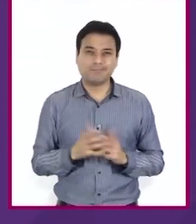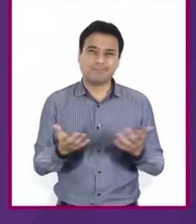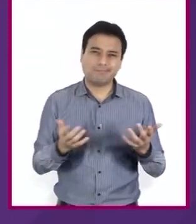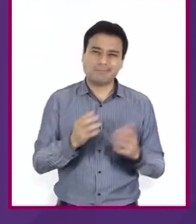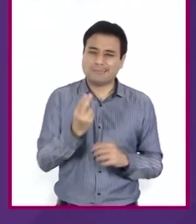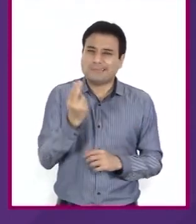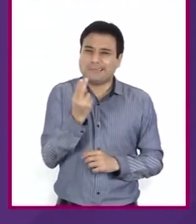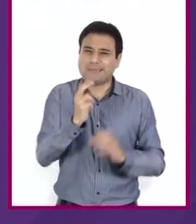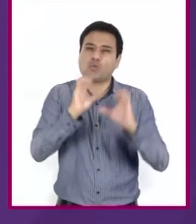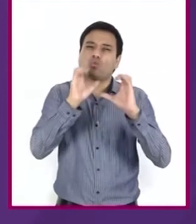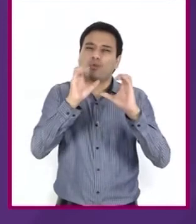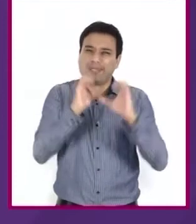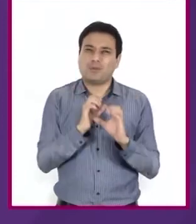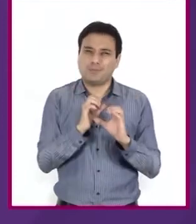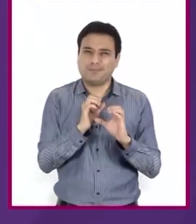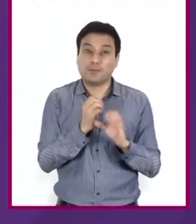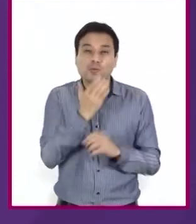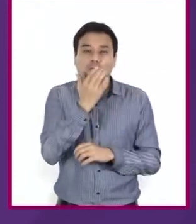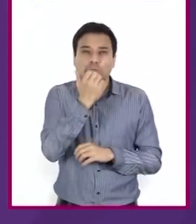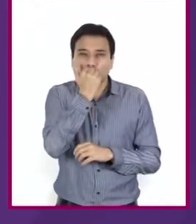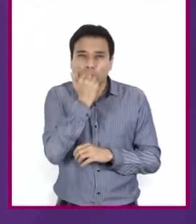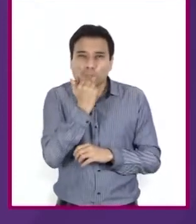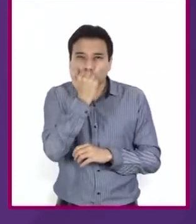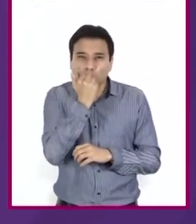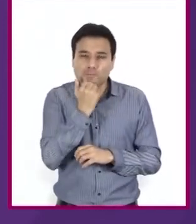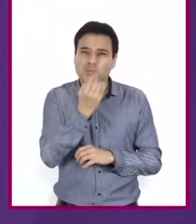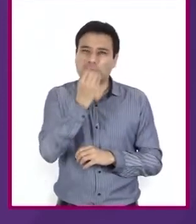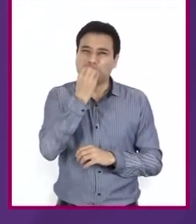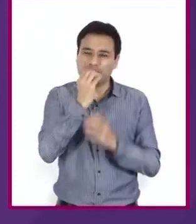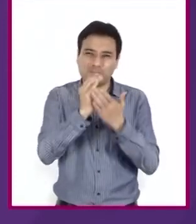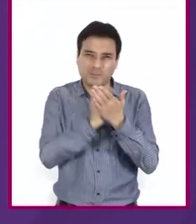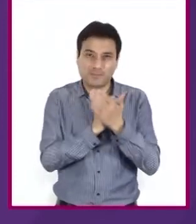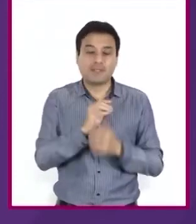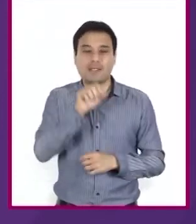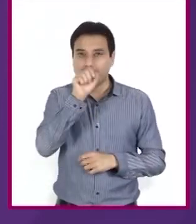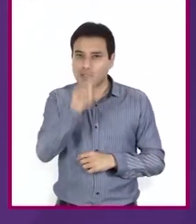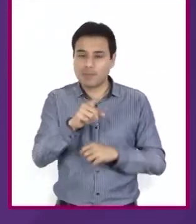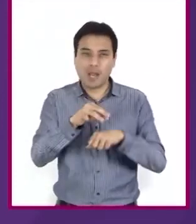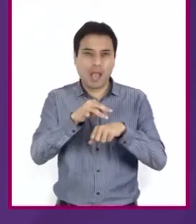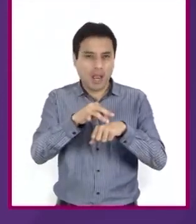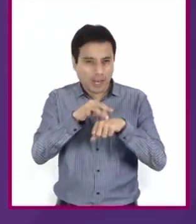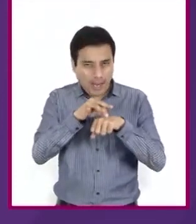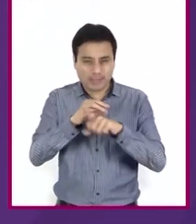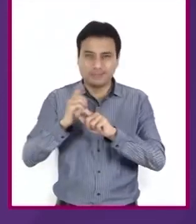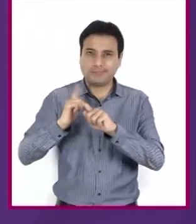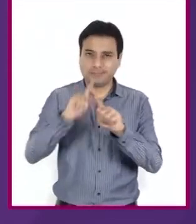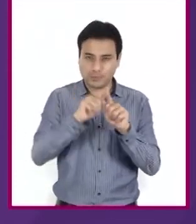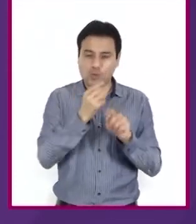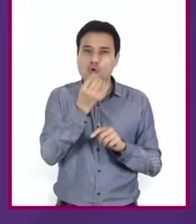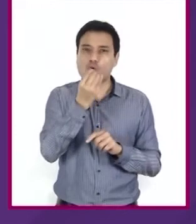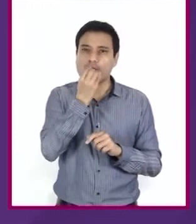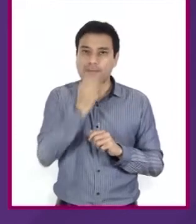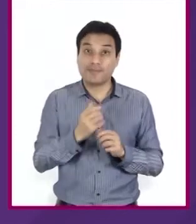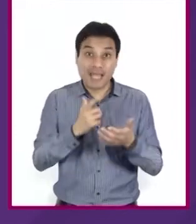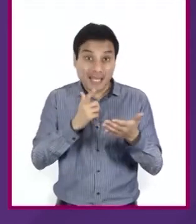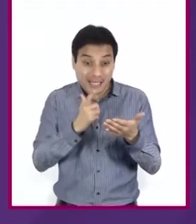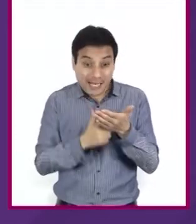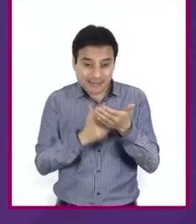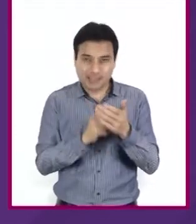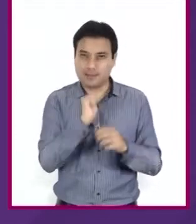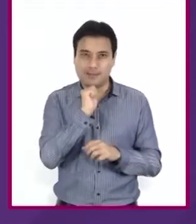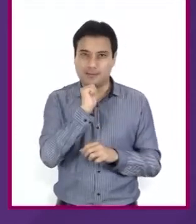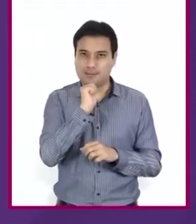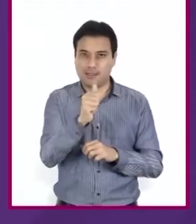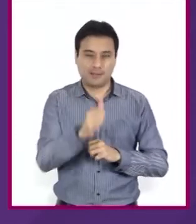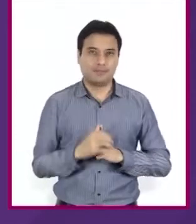o evitar esos alimentos muy dulces. Comer carnes de variadas fuentes, pero desgrasadas en la